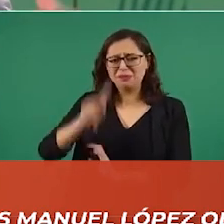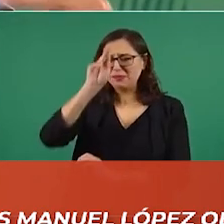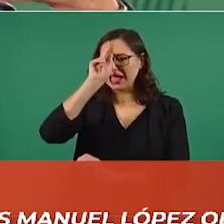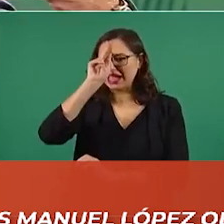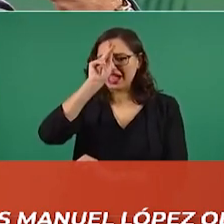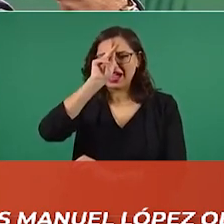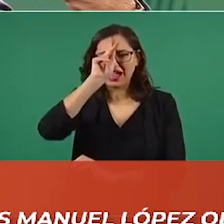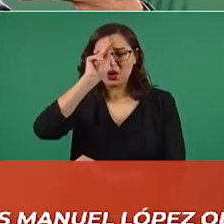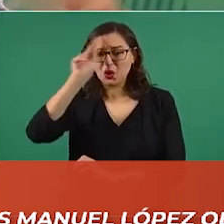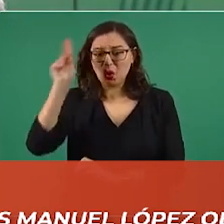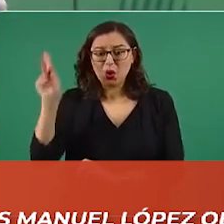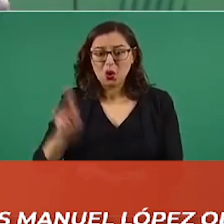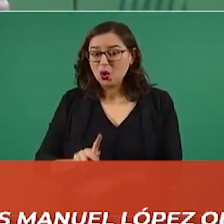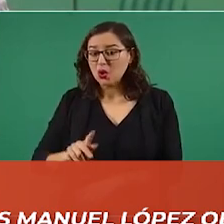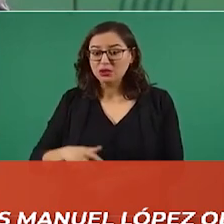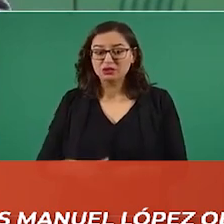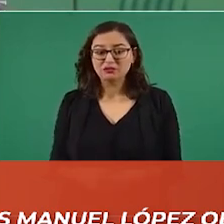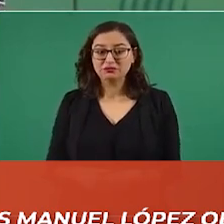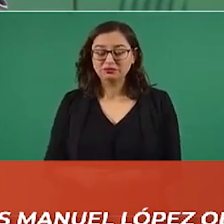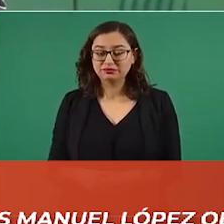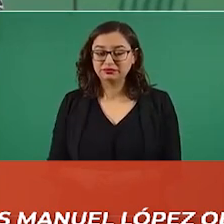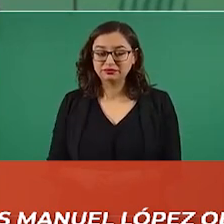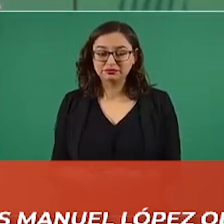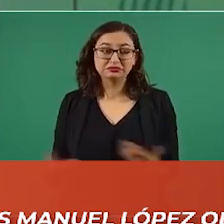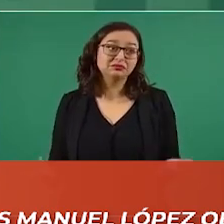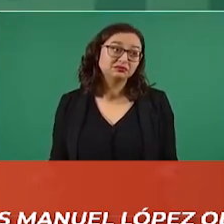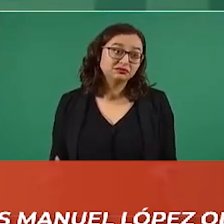porque los otros sistemas